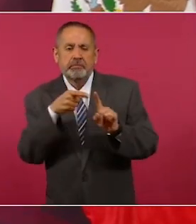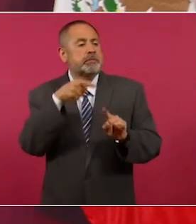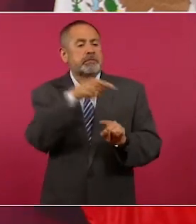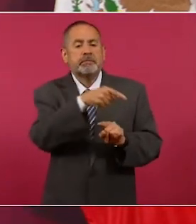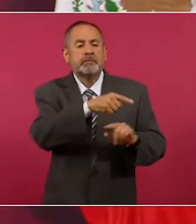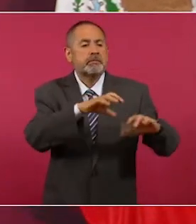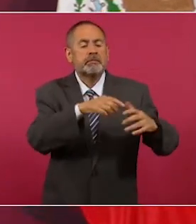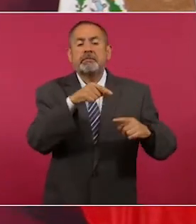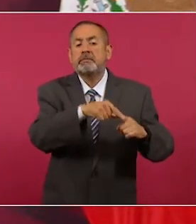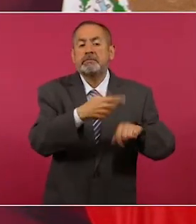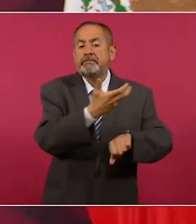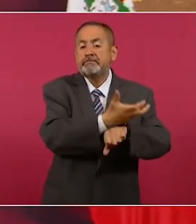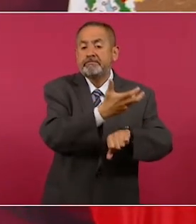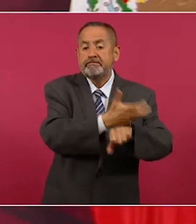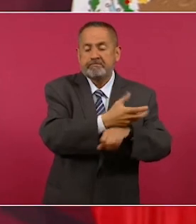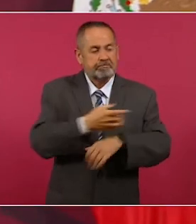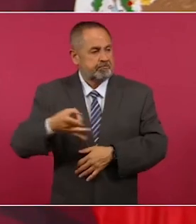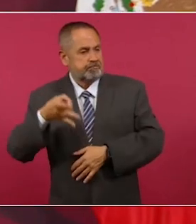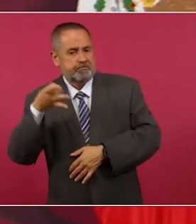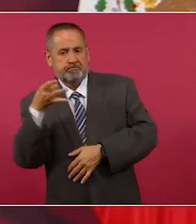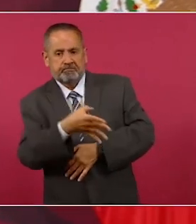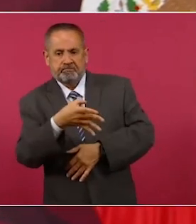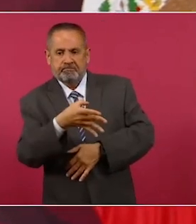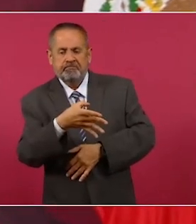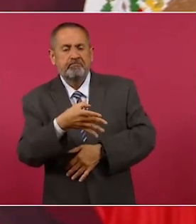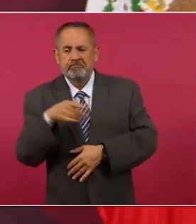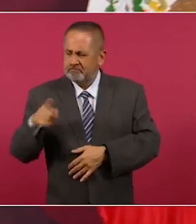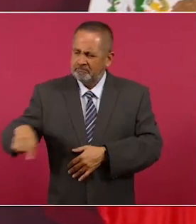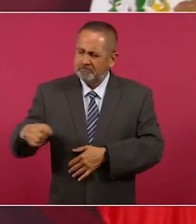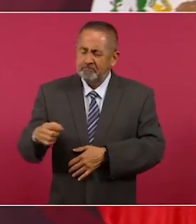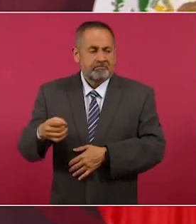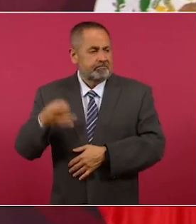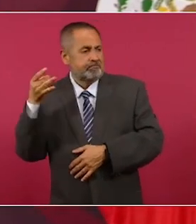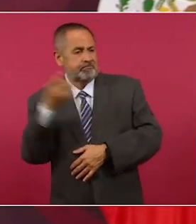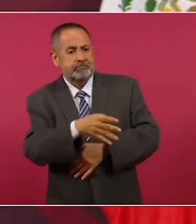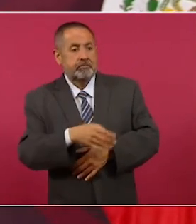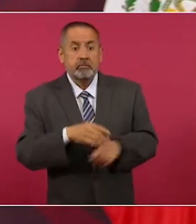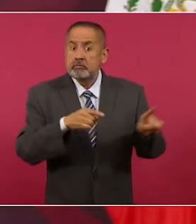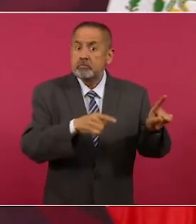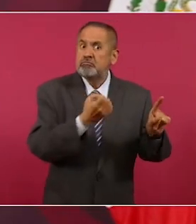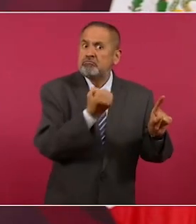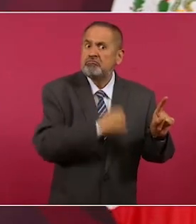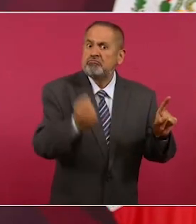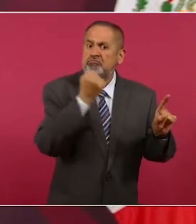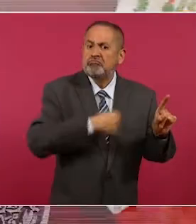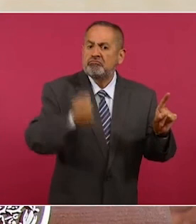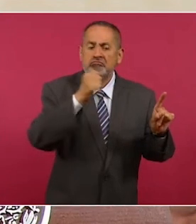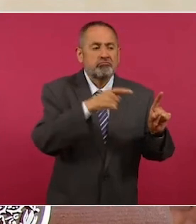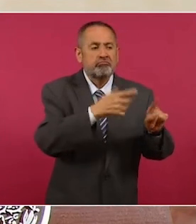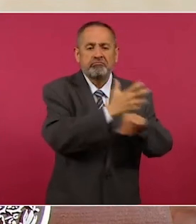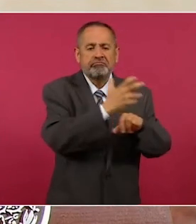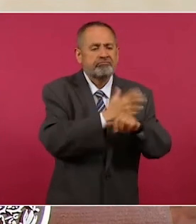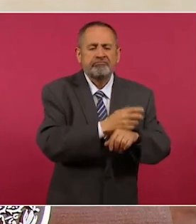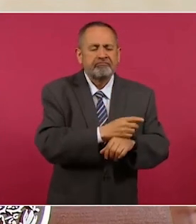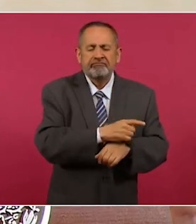hablando de los mejores beisbolistas de grandes ligas de Estados